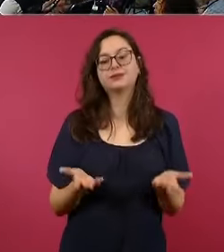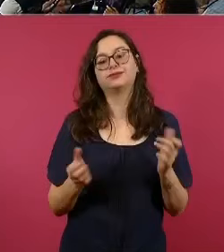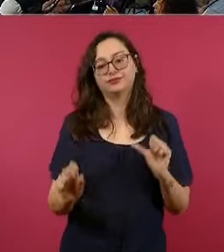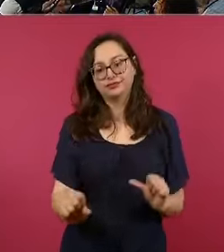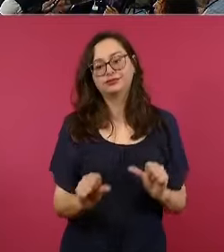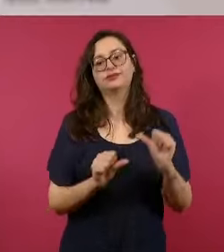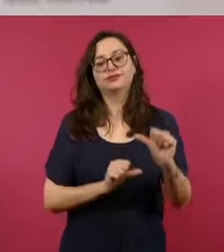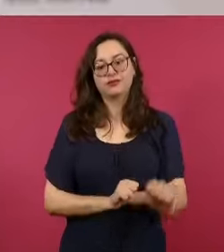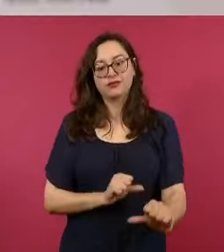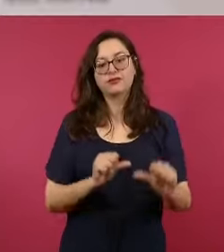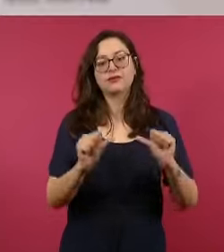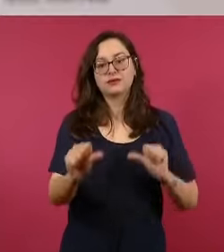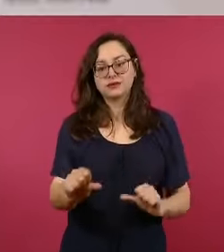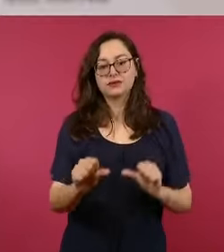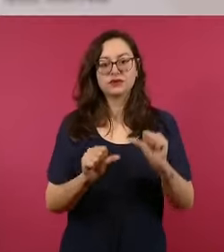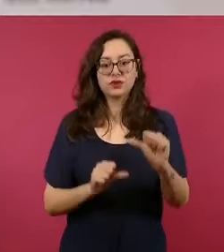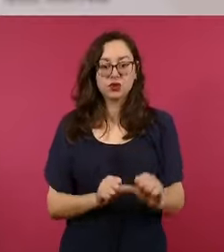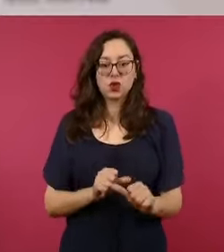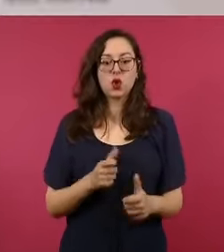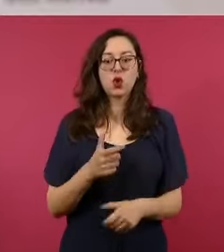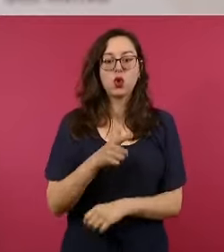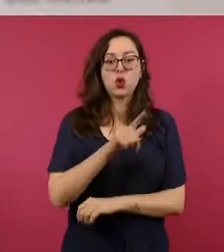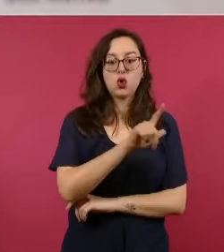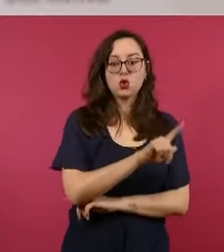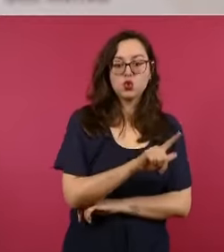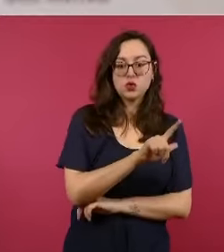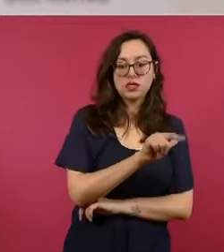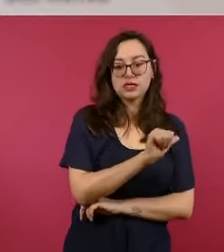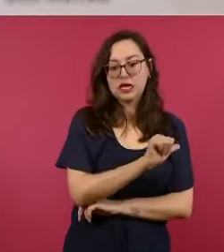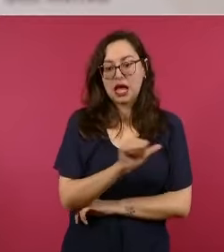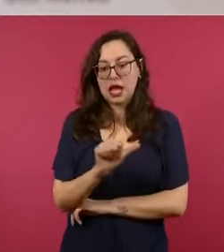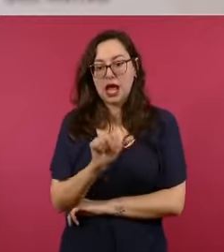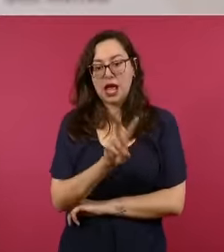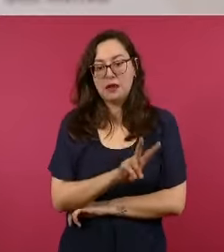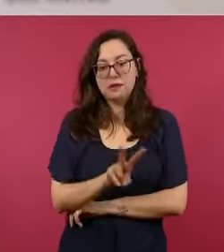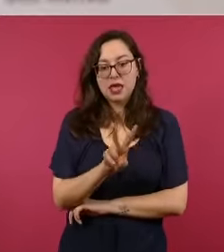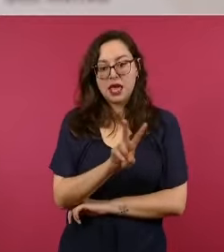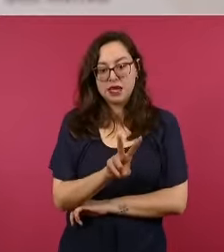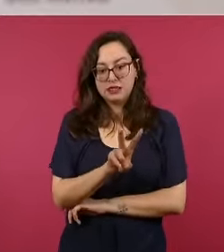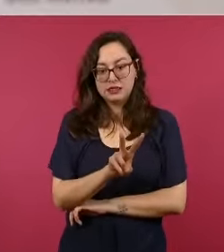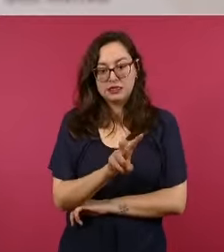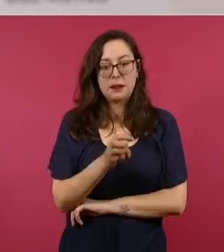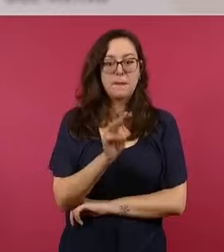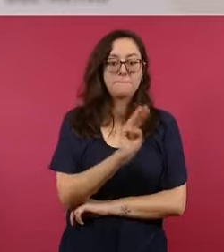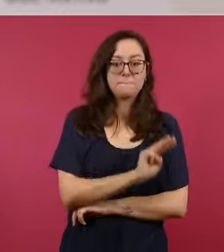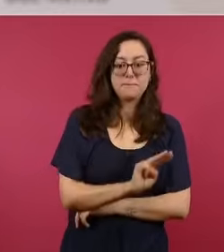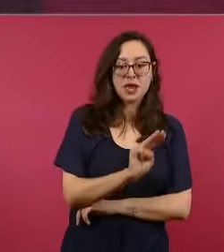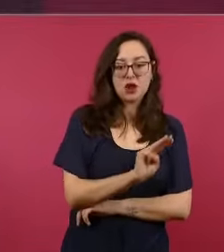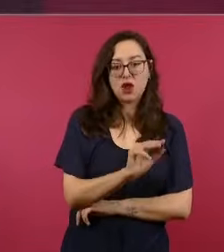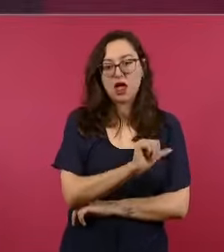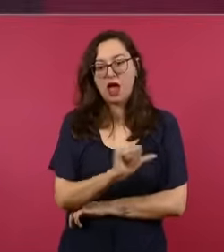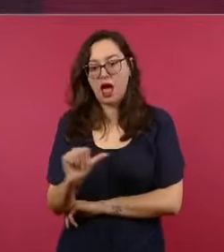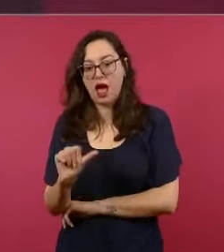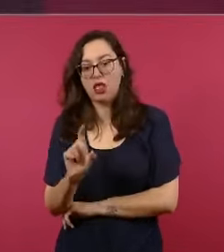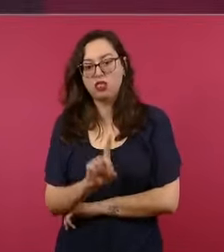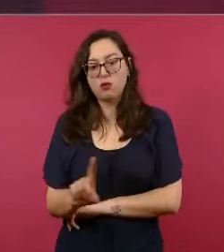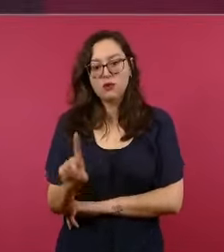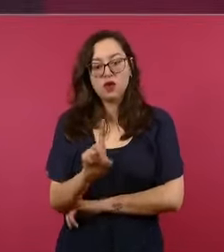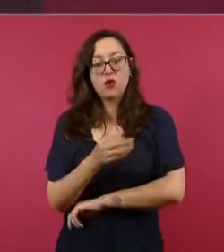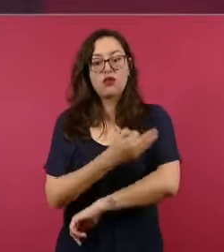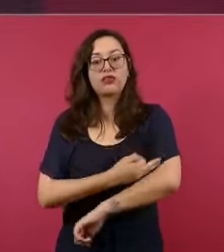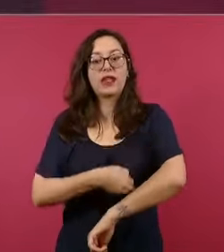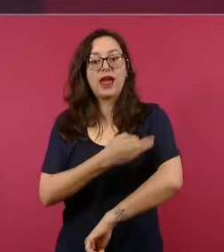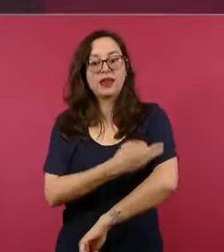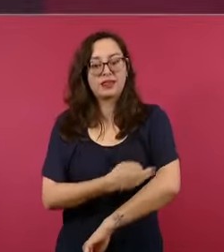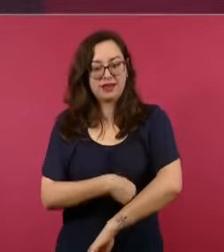eh uno del lunes a a viernes el otro de miércoles a domingo por la tarde pero también que les